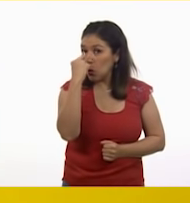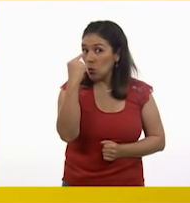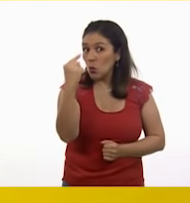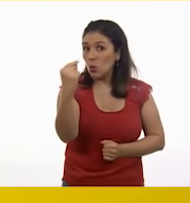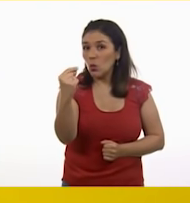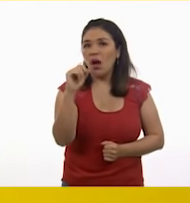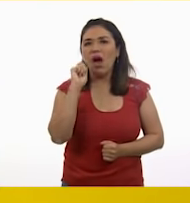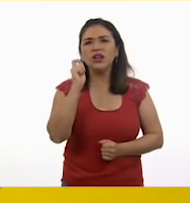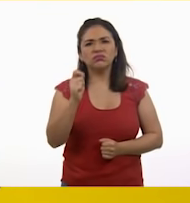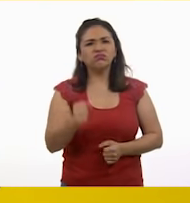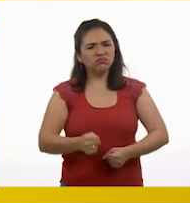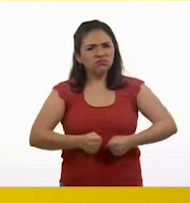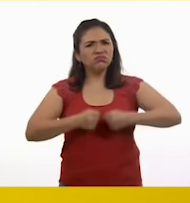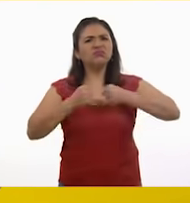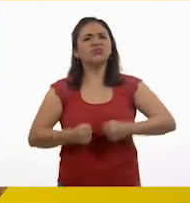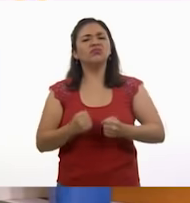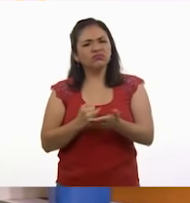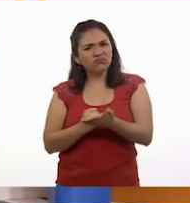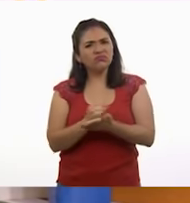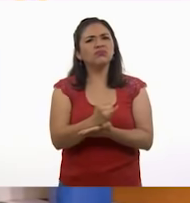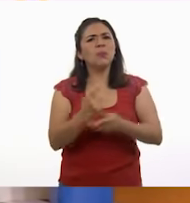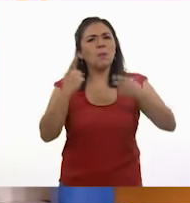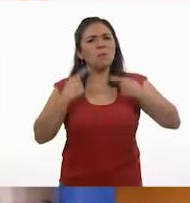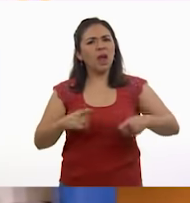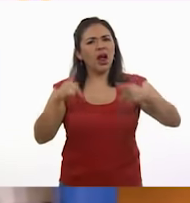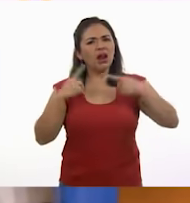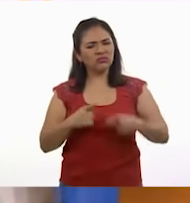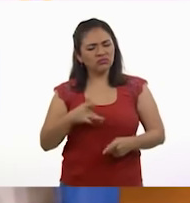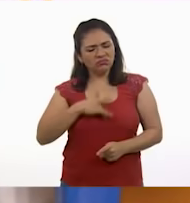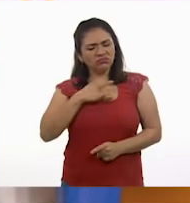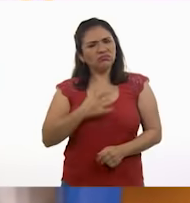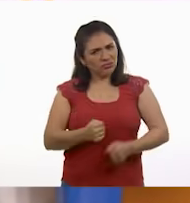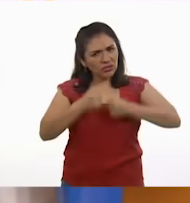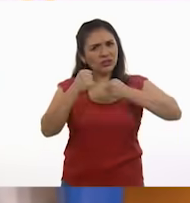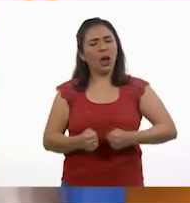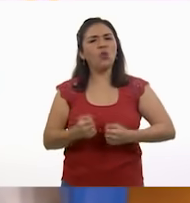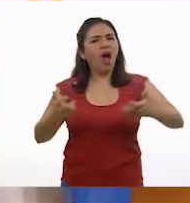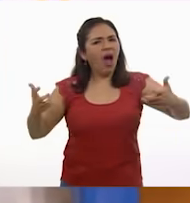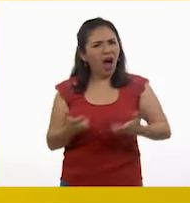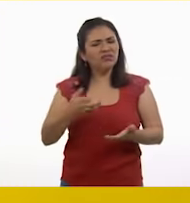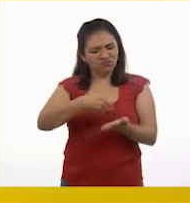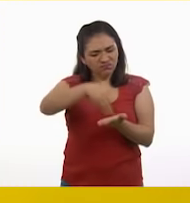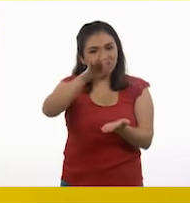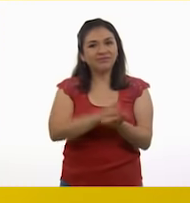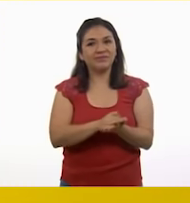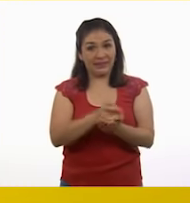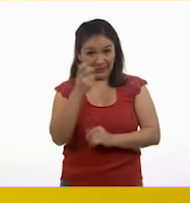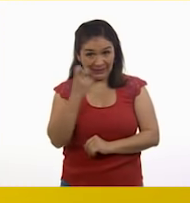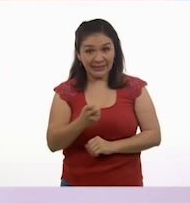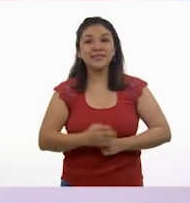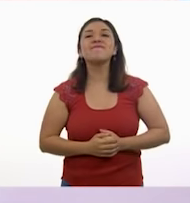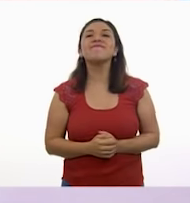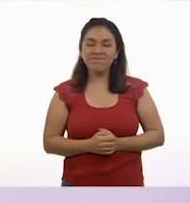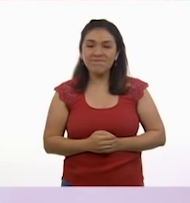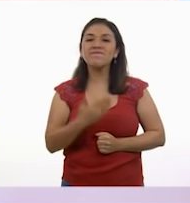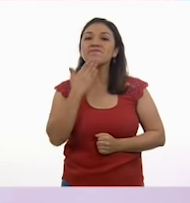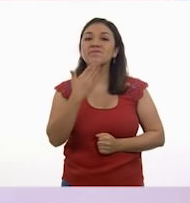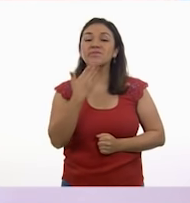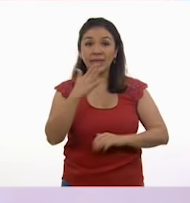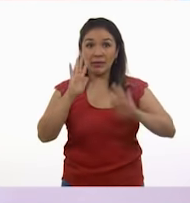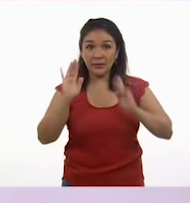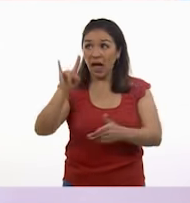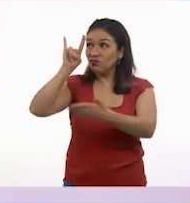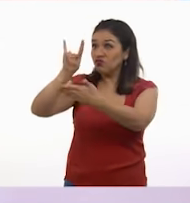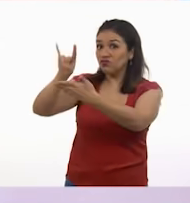determinación determinación como que seguridad no con lo que vamos a realizar se determinante muy bien y ya que tenemos